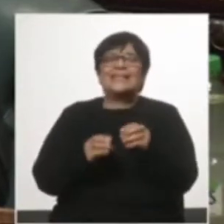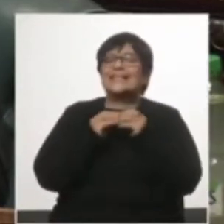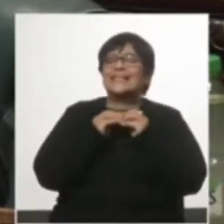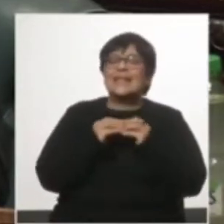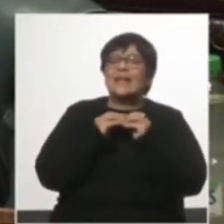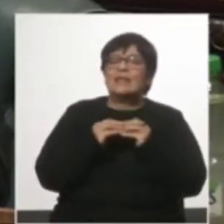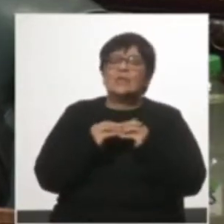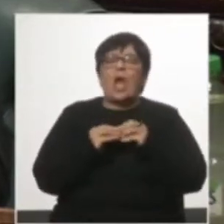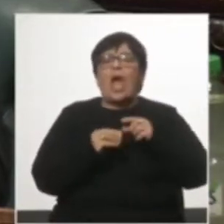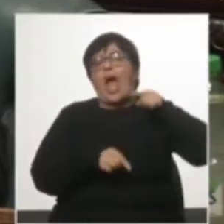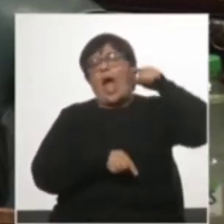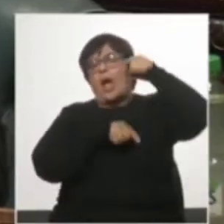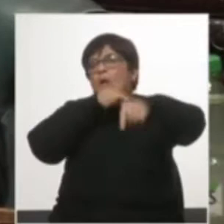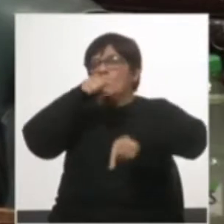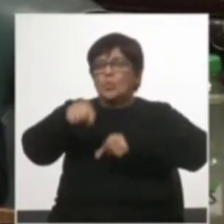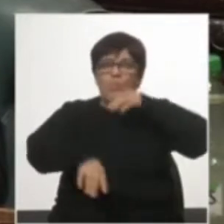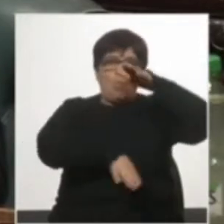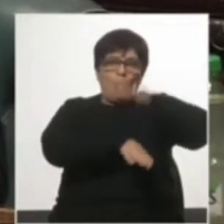de endilgarle muertos a nadie.